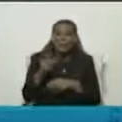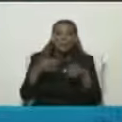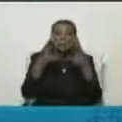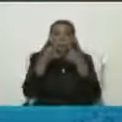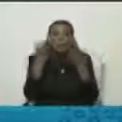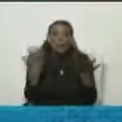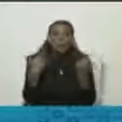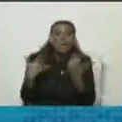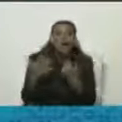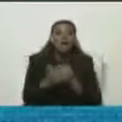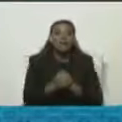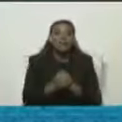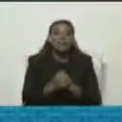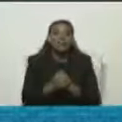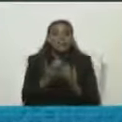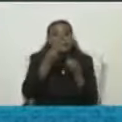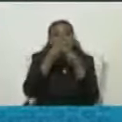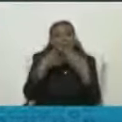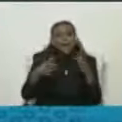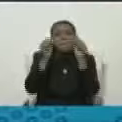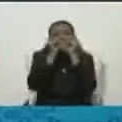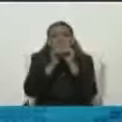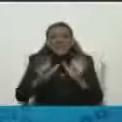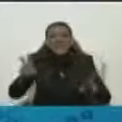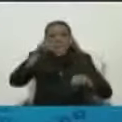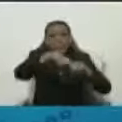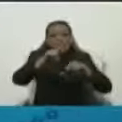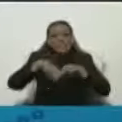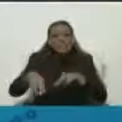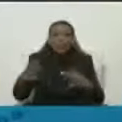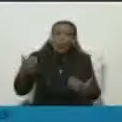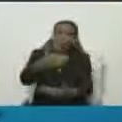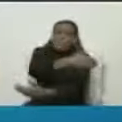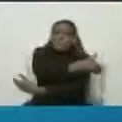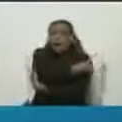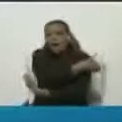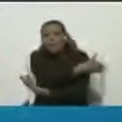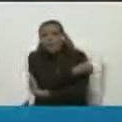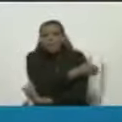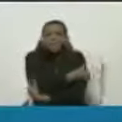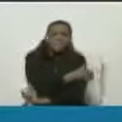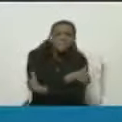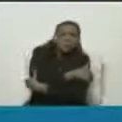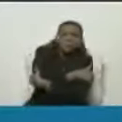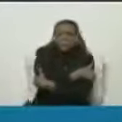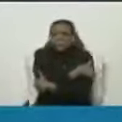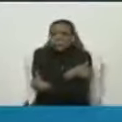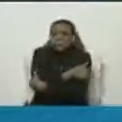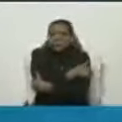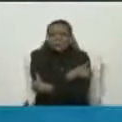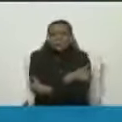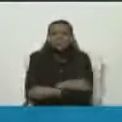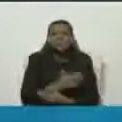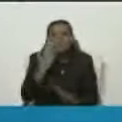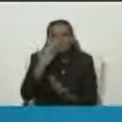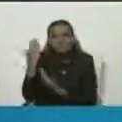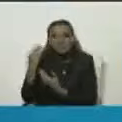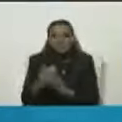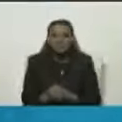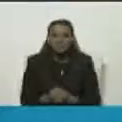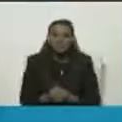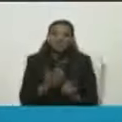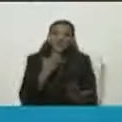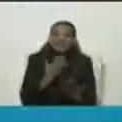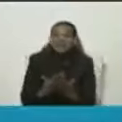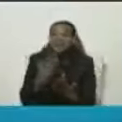tapaboquita, chica. Que Dios me los bendiga. Deme un abrazo, pues. Eso.